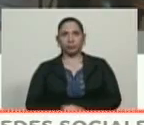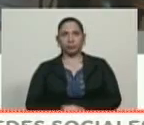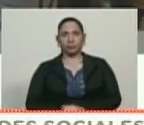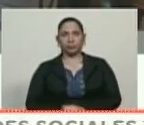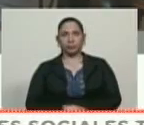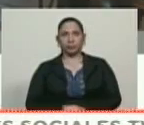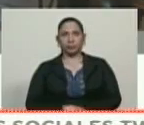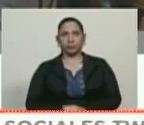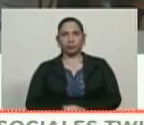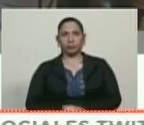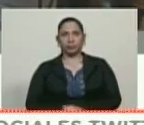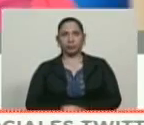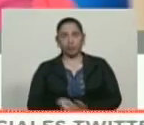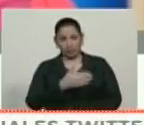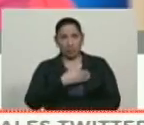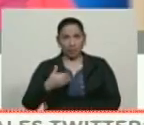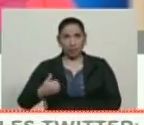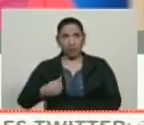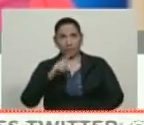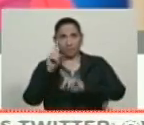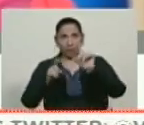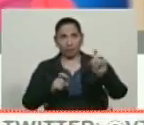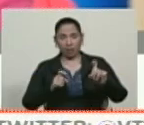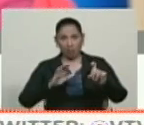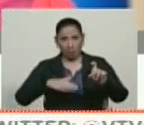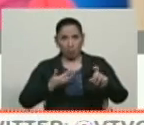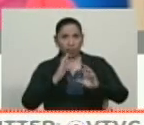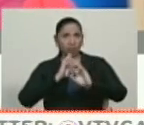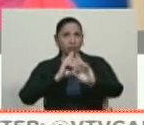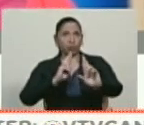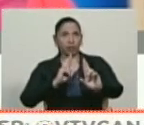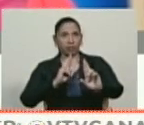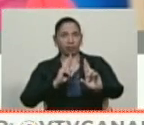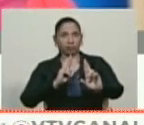No, quería preguntarle si CNN va a poder transmitir mi respuesta.